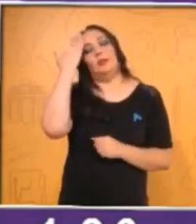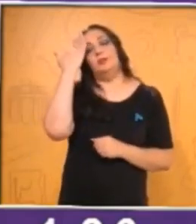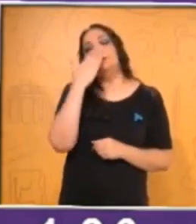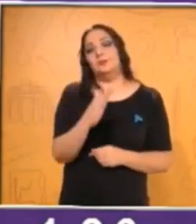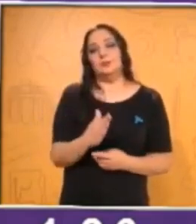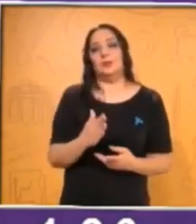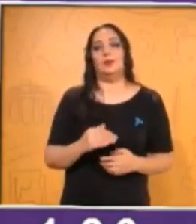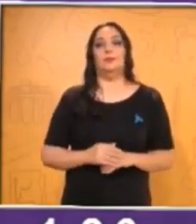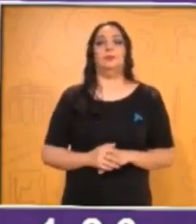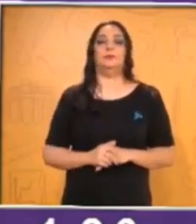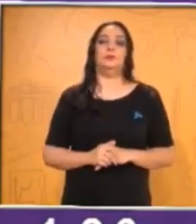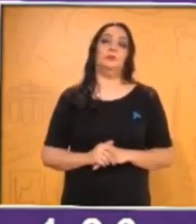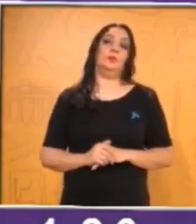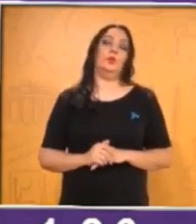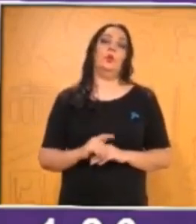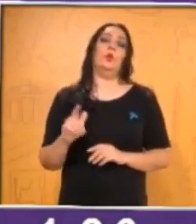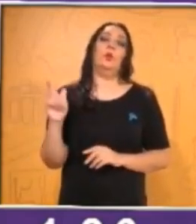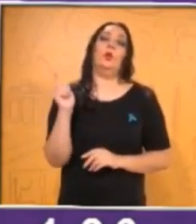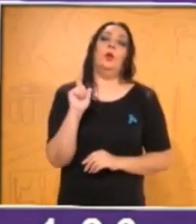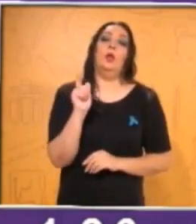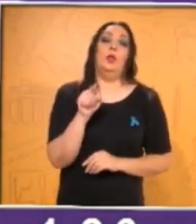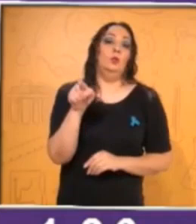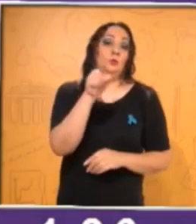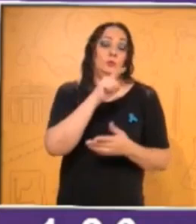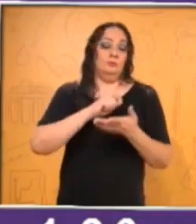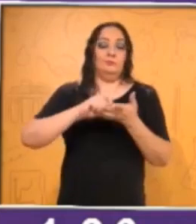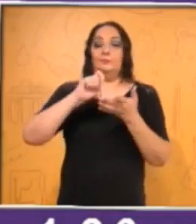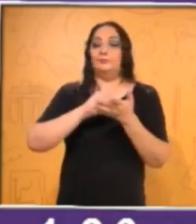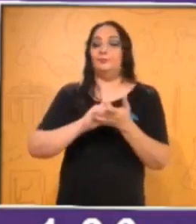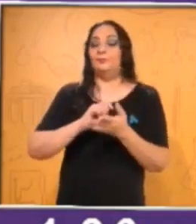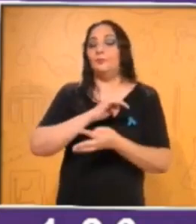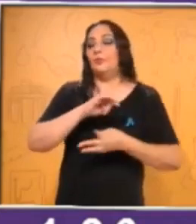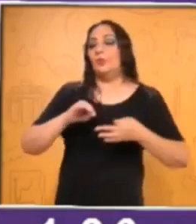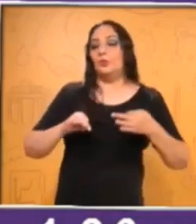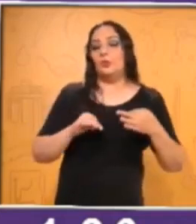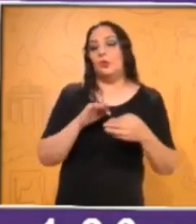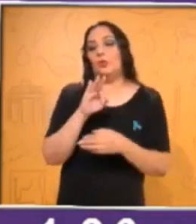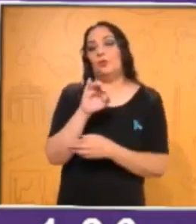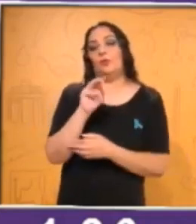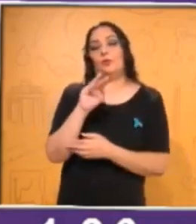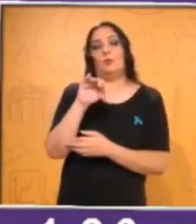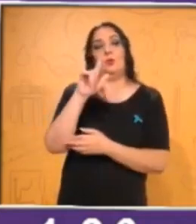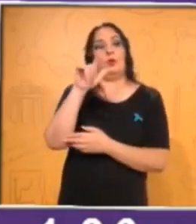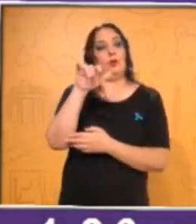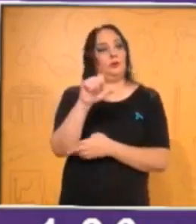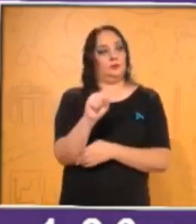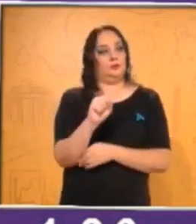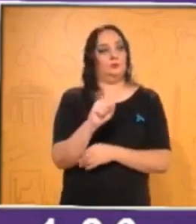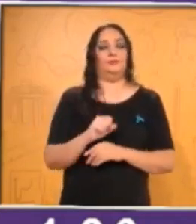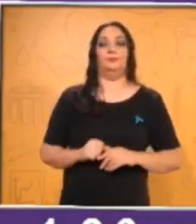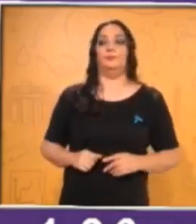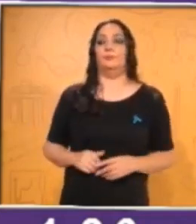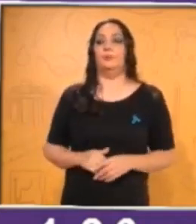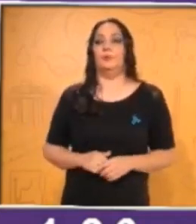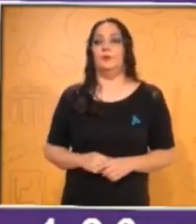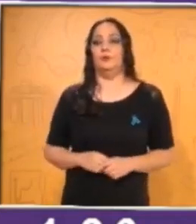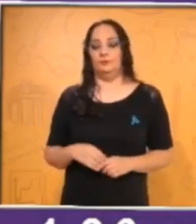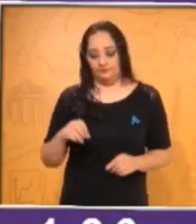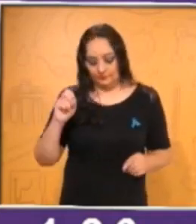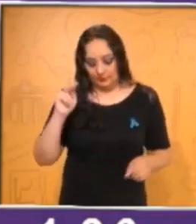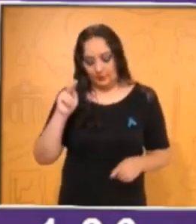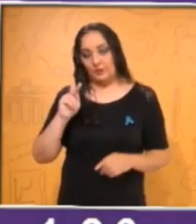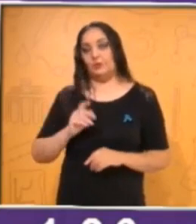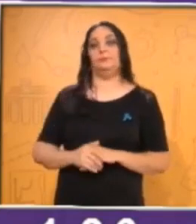dominar. Y espero pues lo hayas apuntado ahí todas las fórmulas y cada una de ellas. Muy bien. Eso